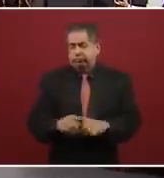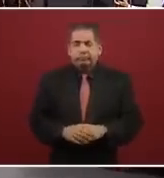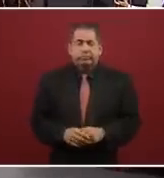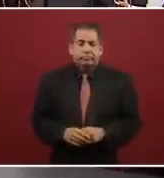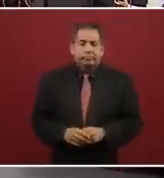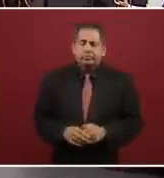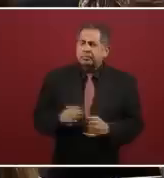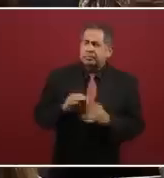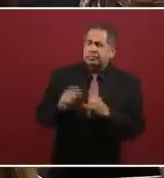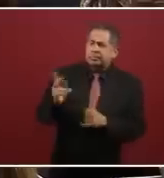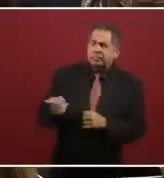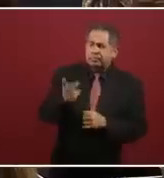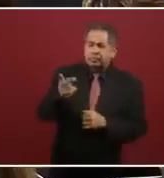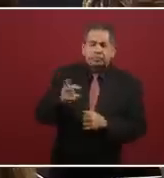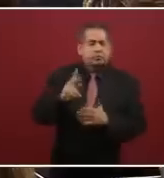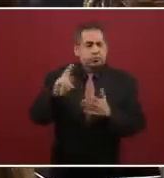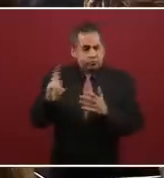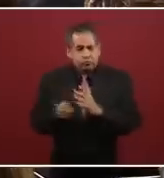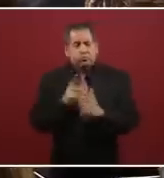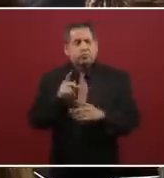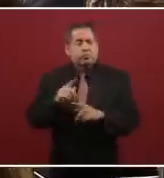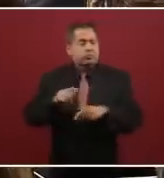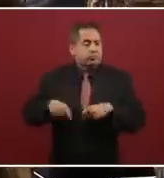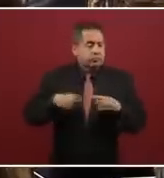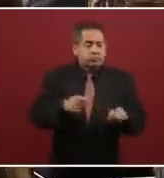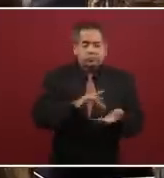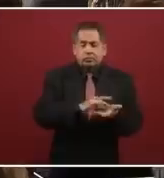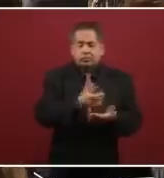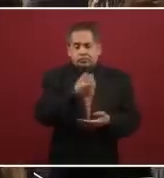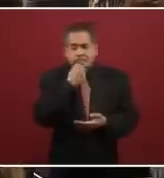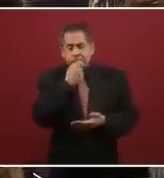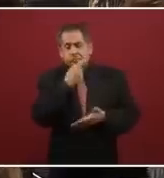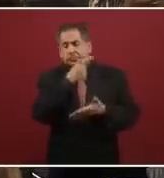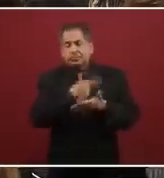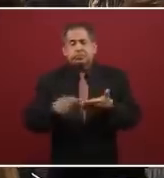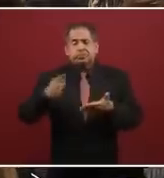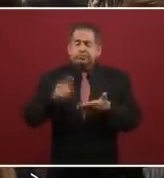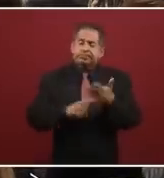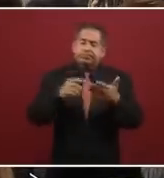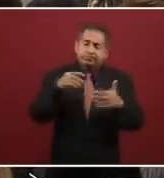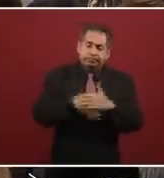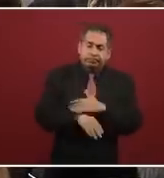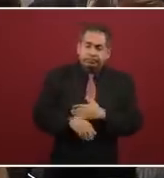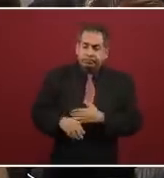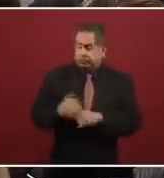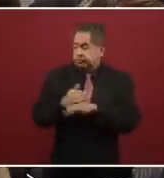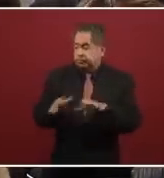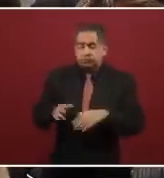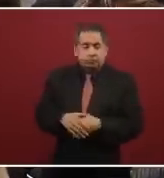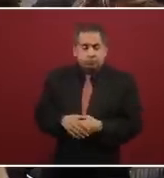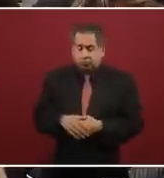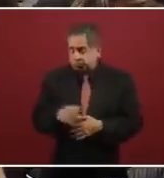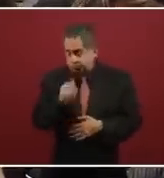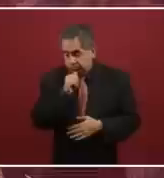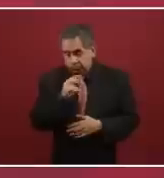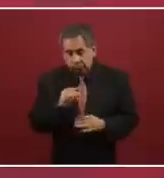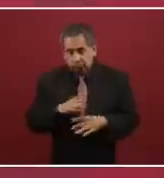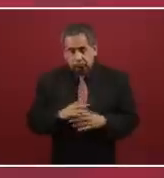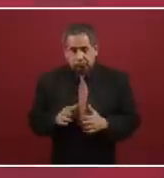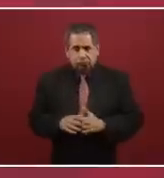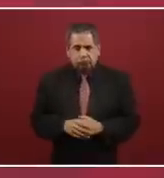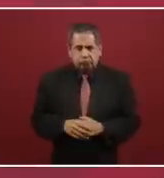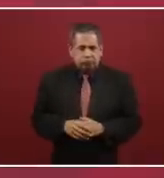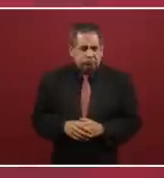¿se canceló una vez más la licitación de la entrega de medicamentos? ¿Tiene alguna información al respecto? No hay